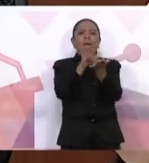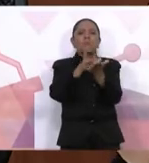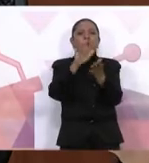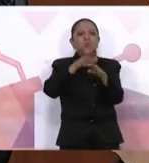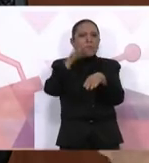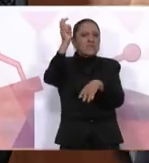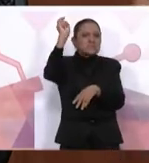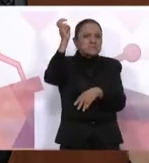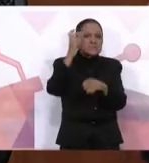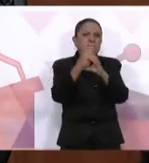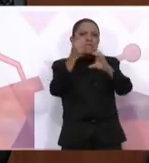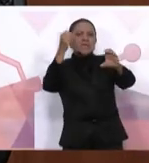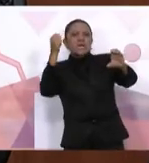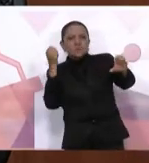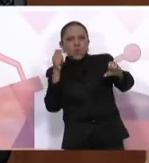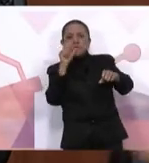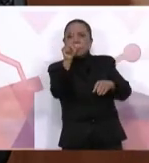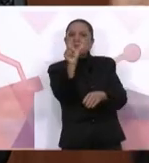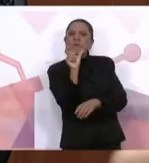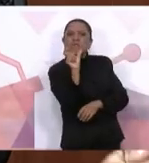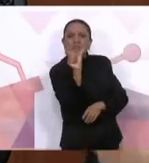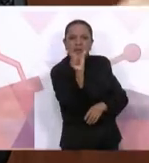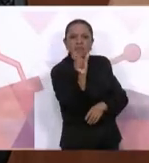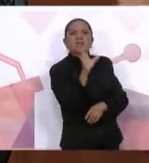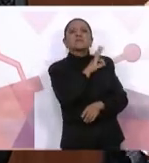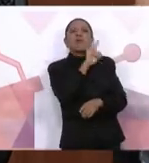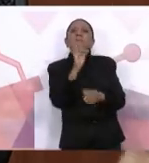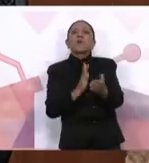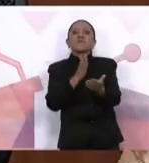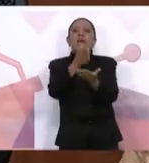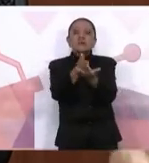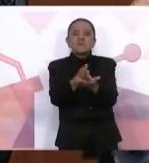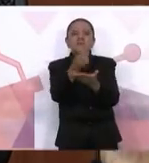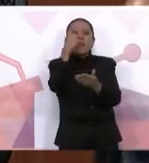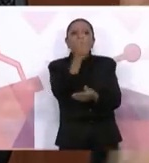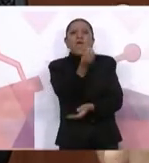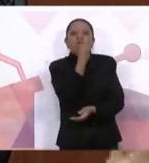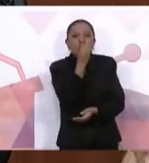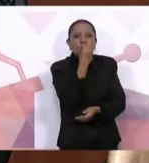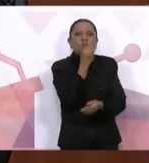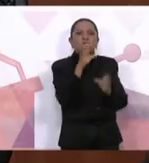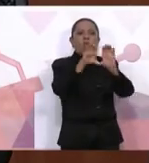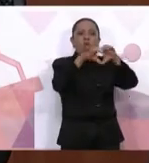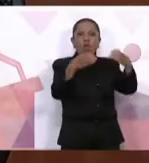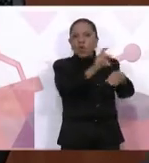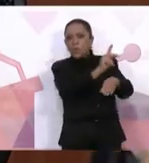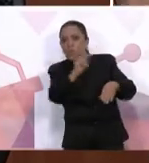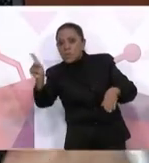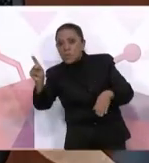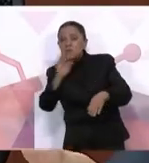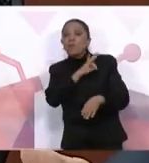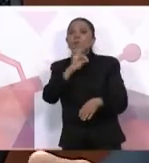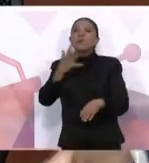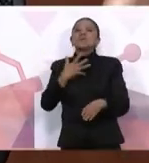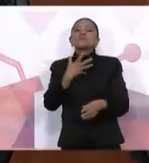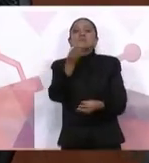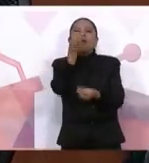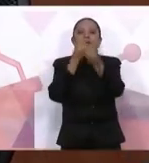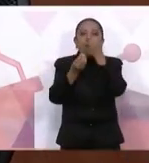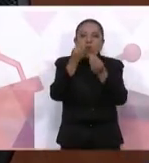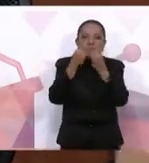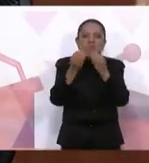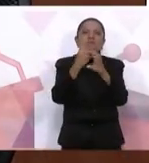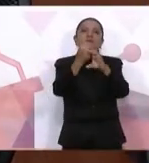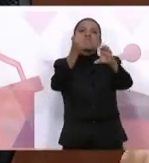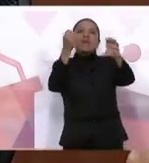tarjeta que se da para tener acceso a comedores comunitarios para que puedan tener los alimentos el transporte y su